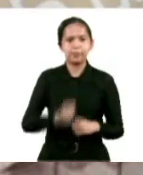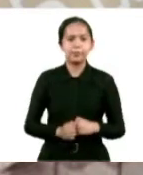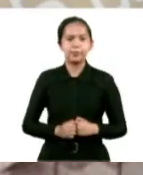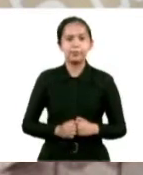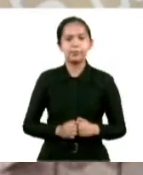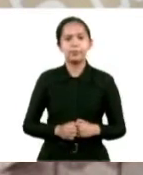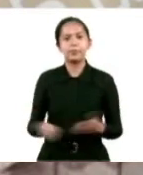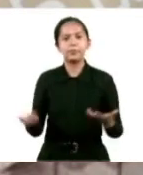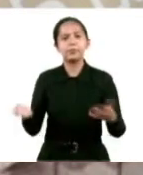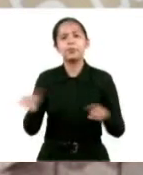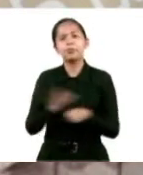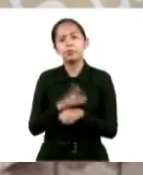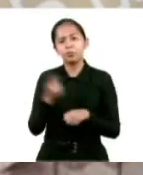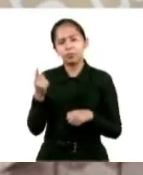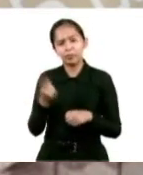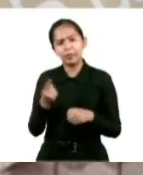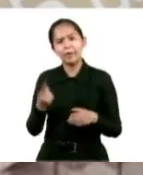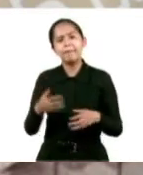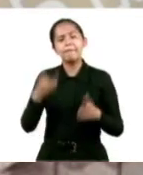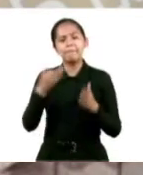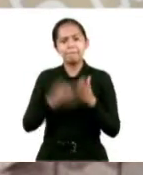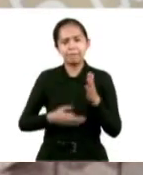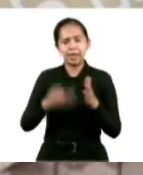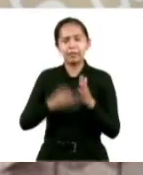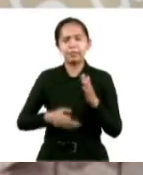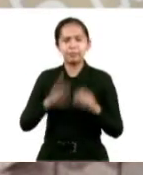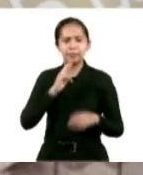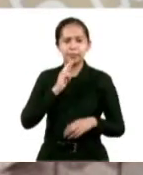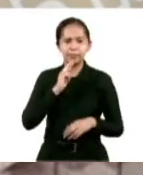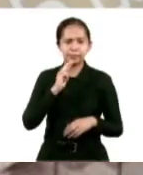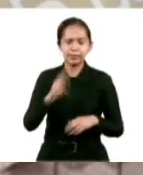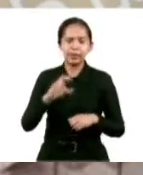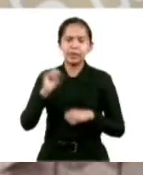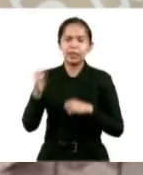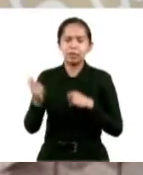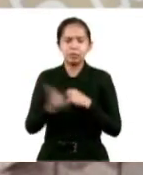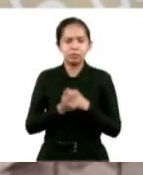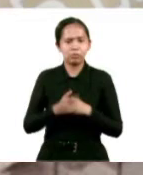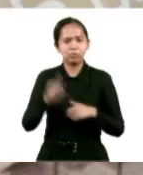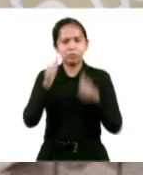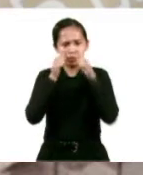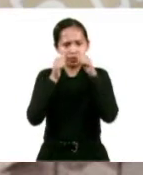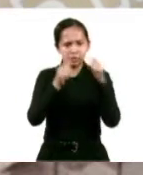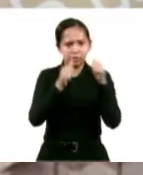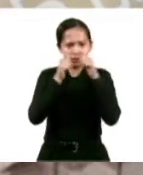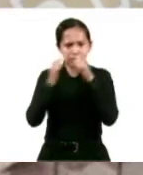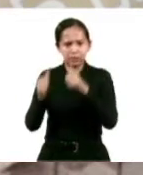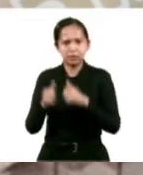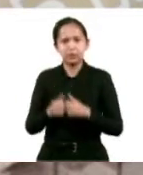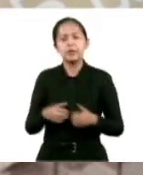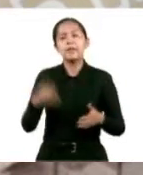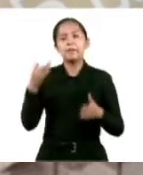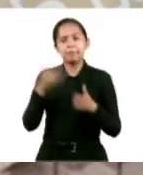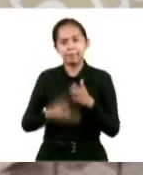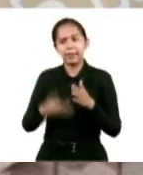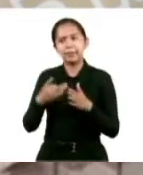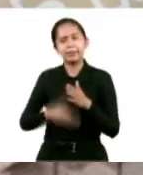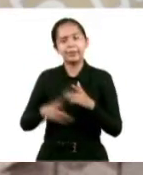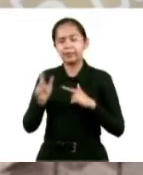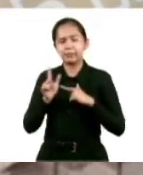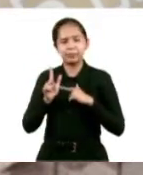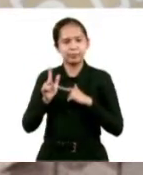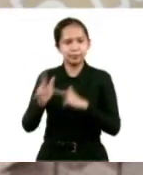Protección Civil, pues pese a dar respuesta a algunas de las observaciones que les hicimos, estas siguen siendo